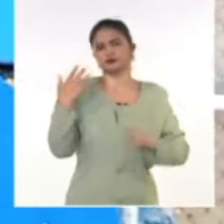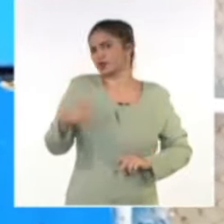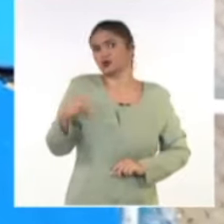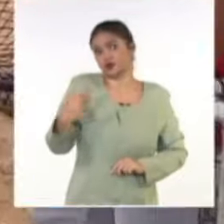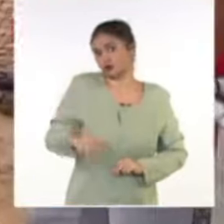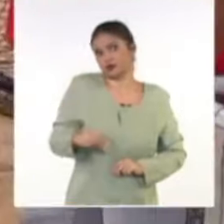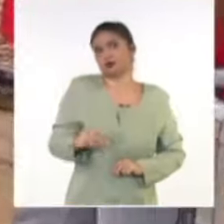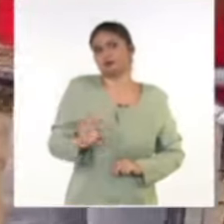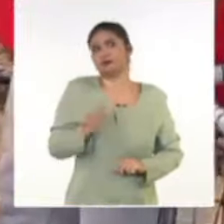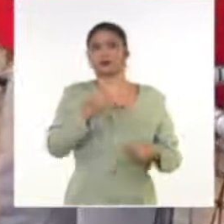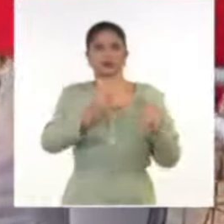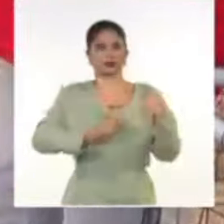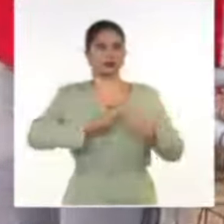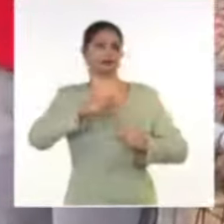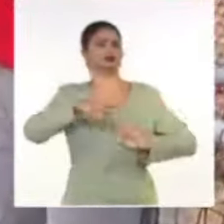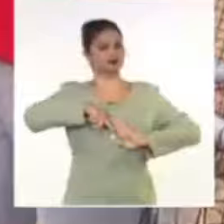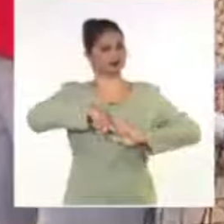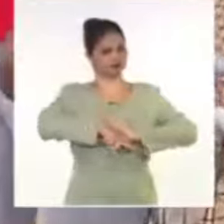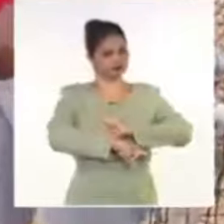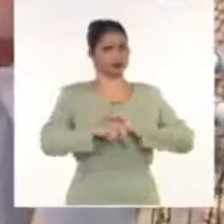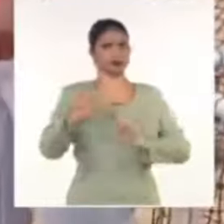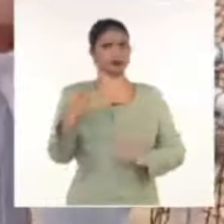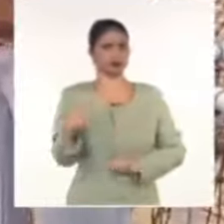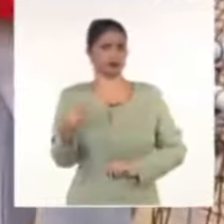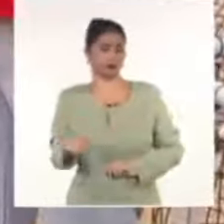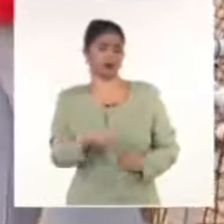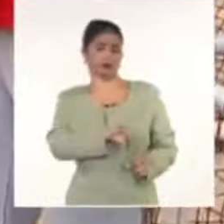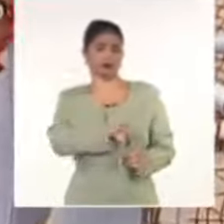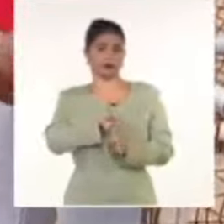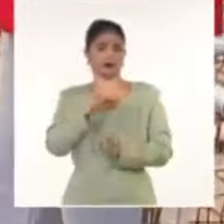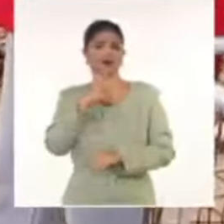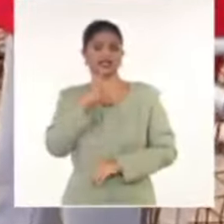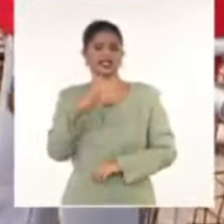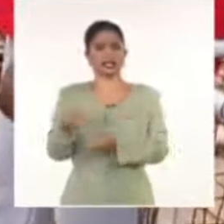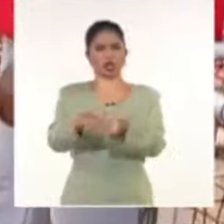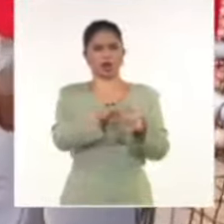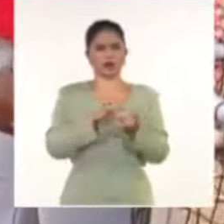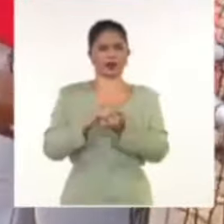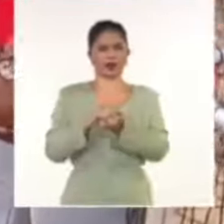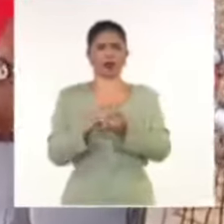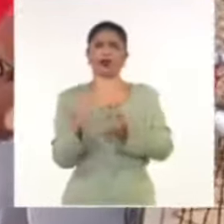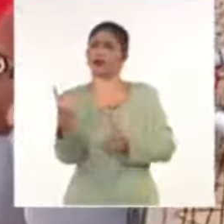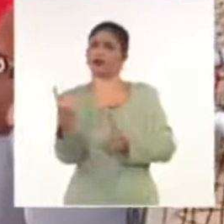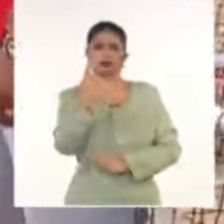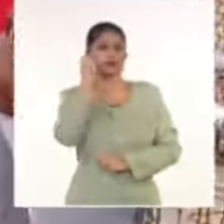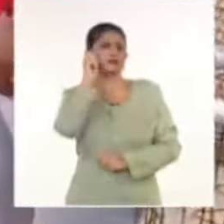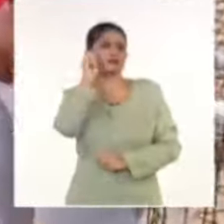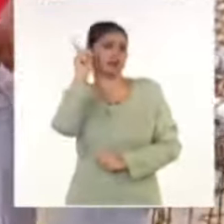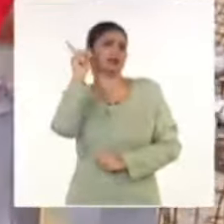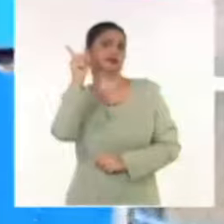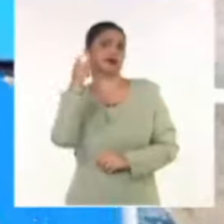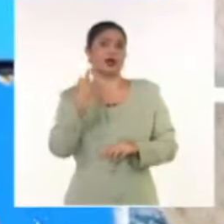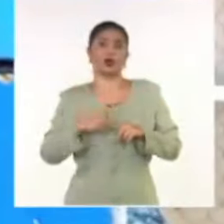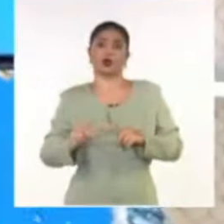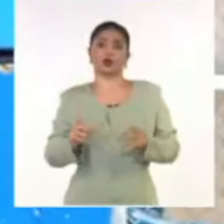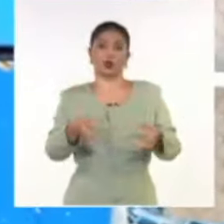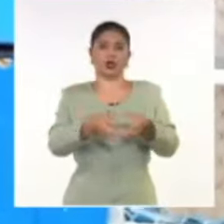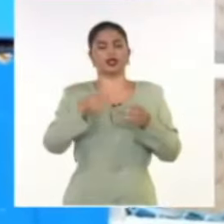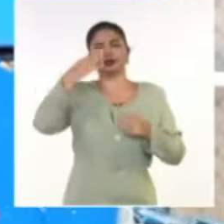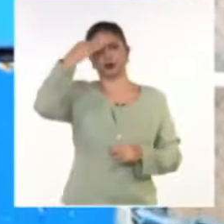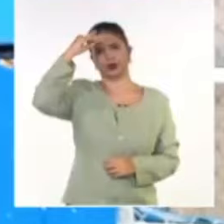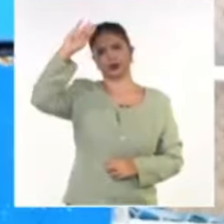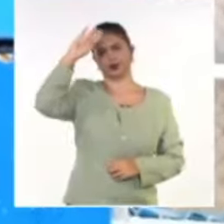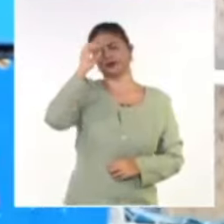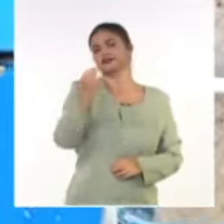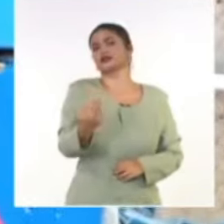estoy haciendo aquí en el entrenamiento. Los compañeros que tienes ahí también, atletas ya con experiencia que han integrado otros equipos Cuba. Sí, sí, siempre